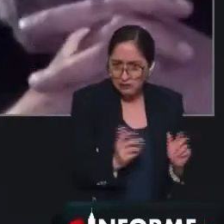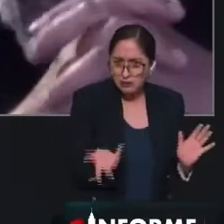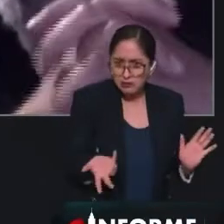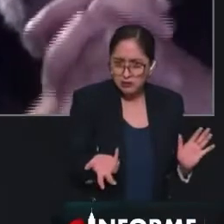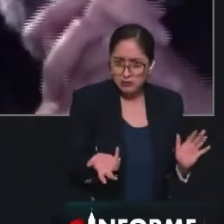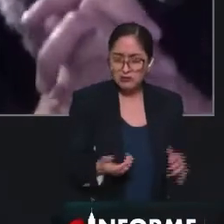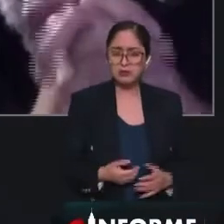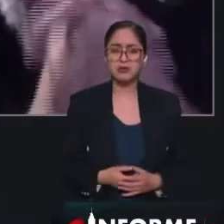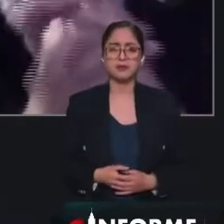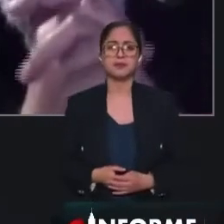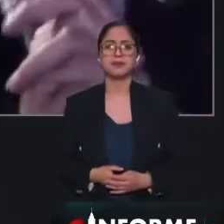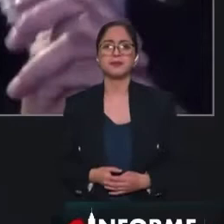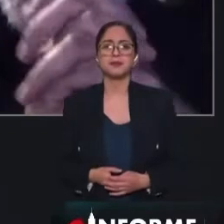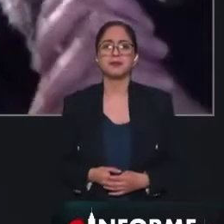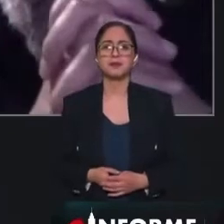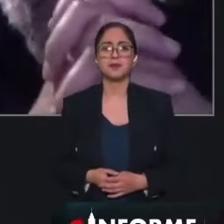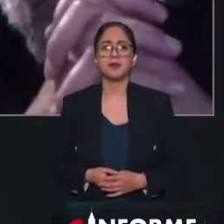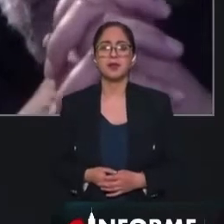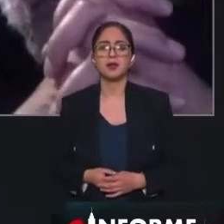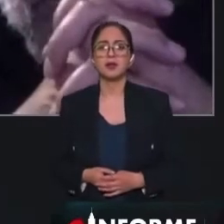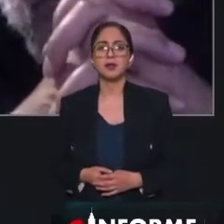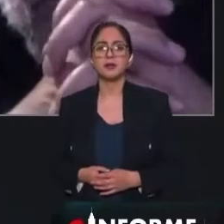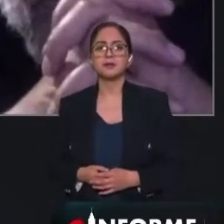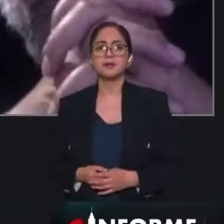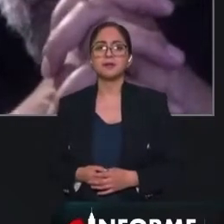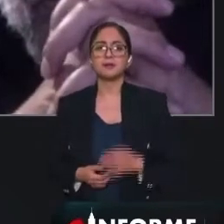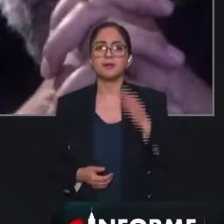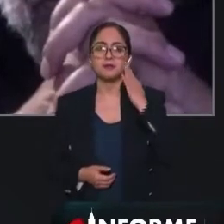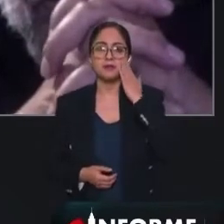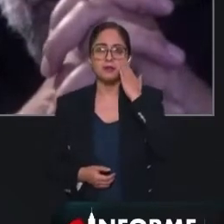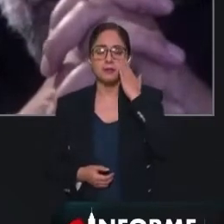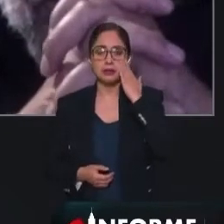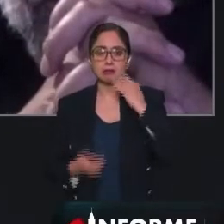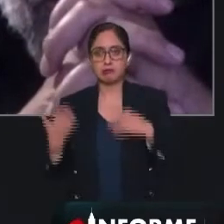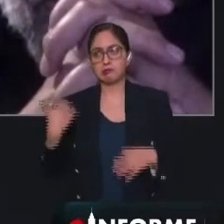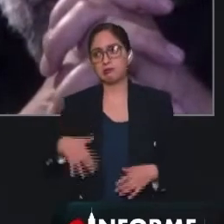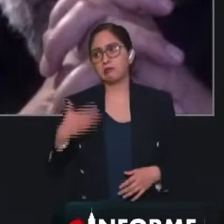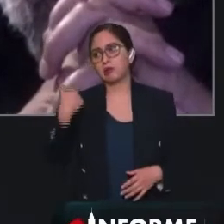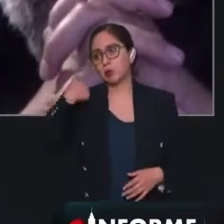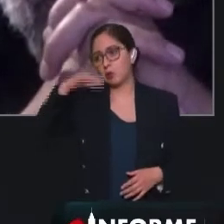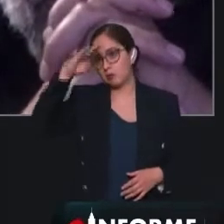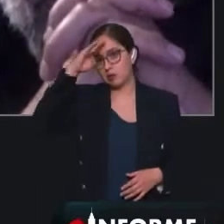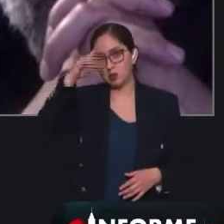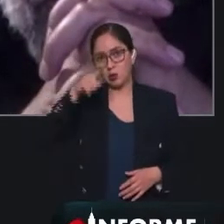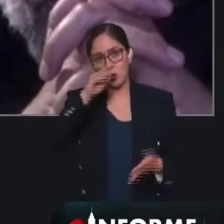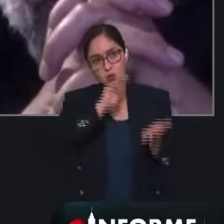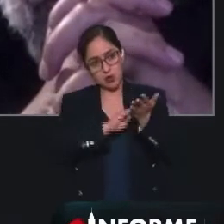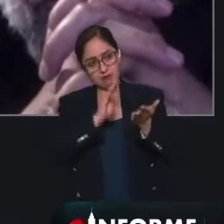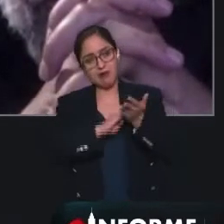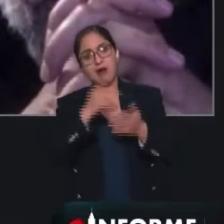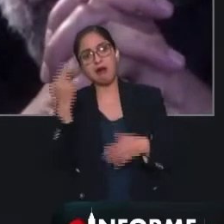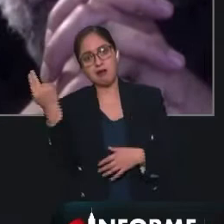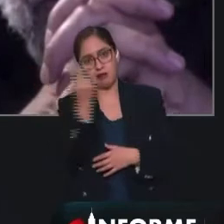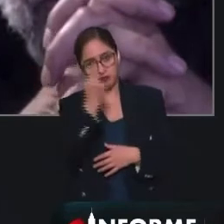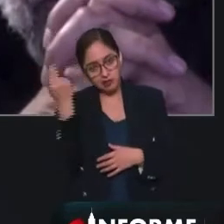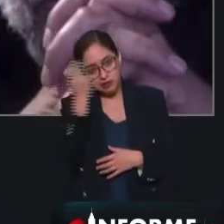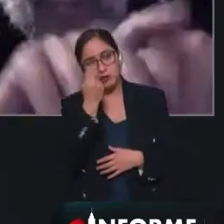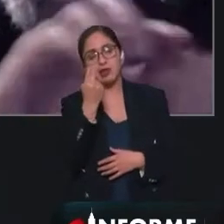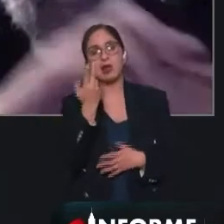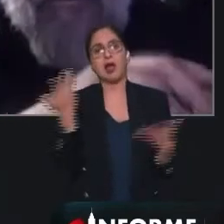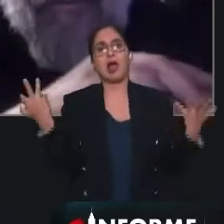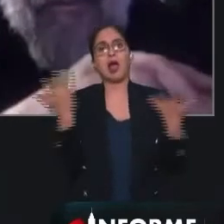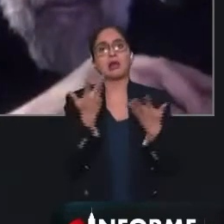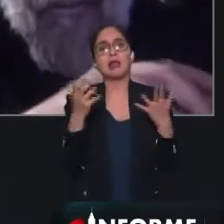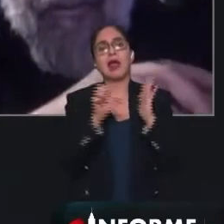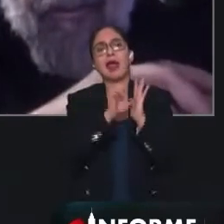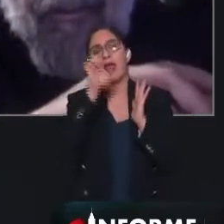Bueno, creo que ahí todavía hay que hacer un trabajo de convencimiento, ¿no? Mucha gente todavía cree en la